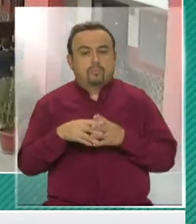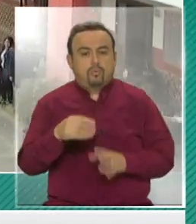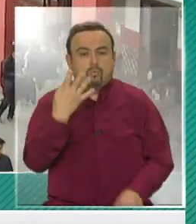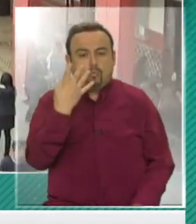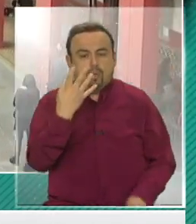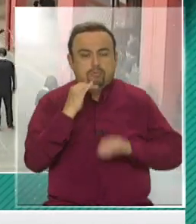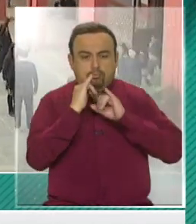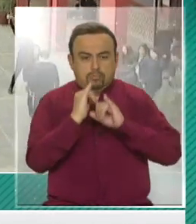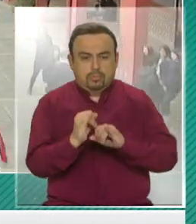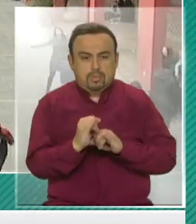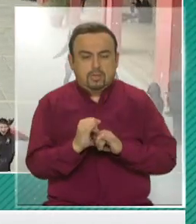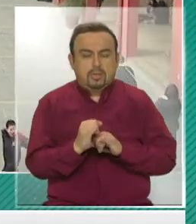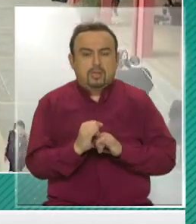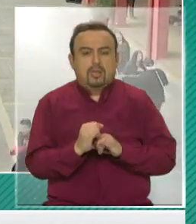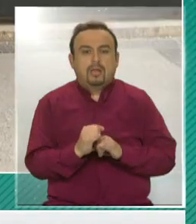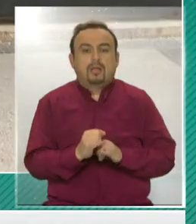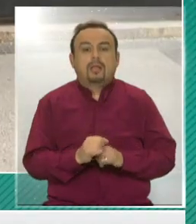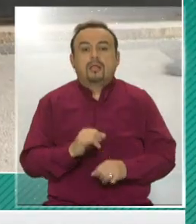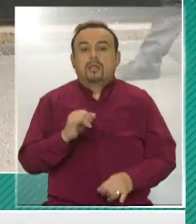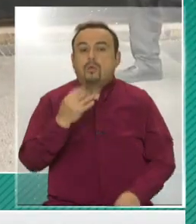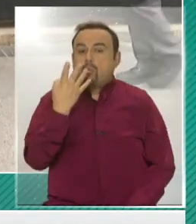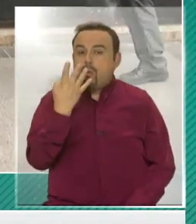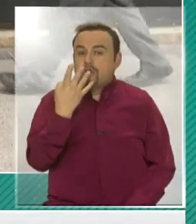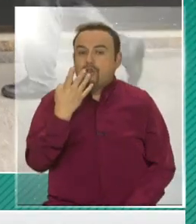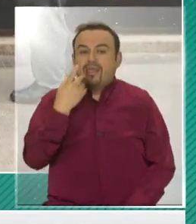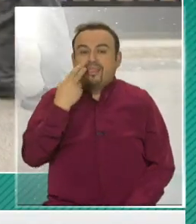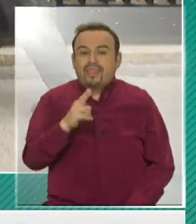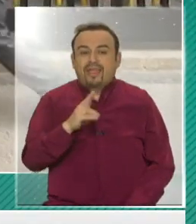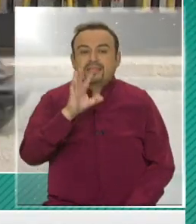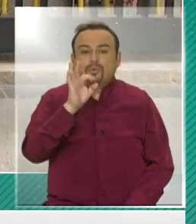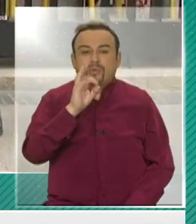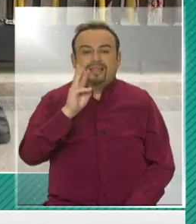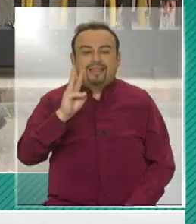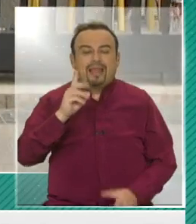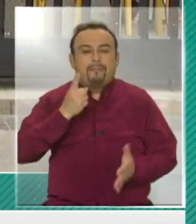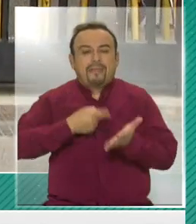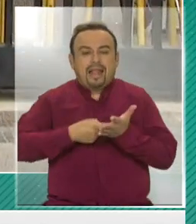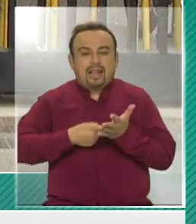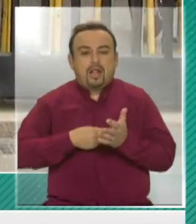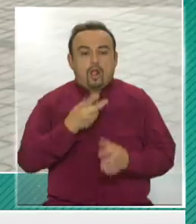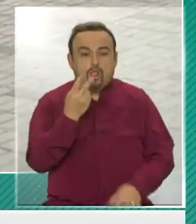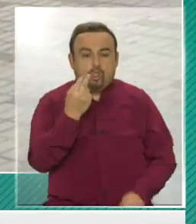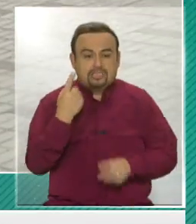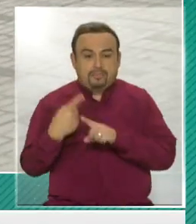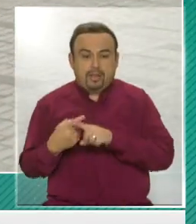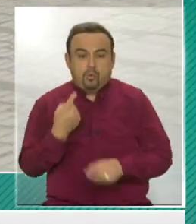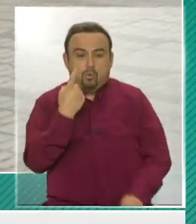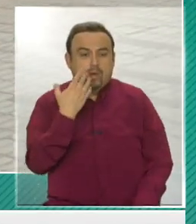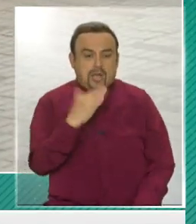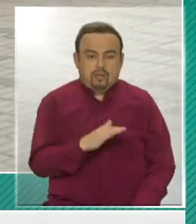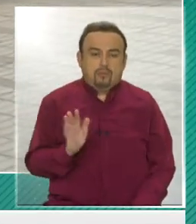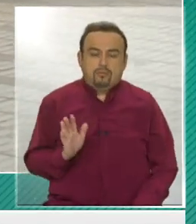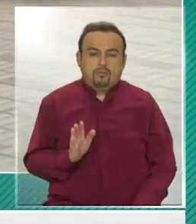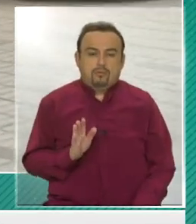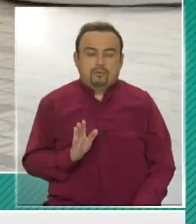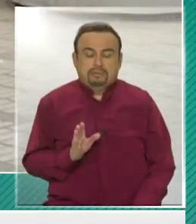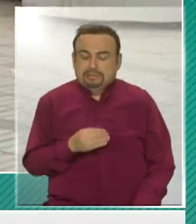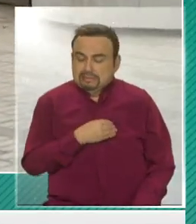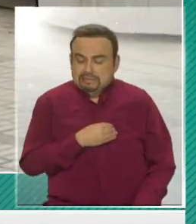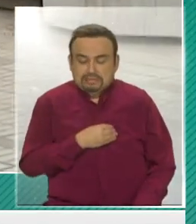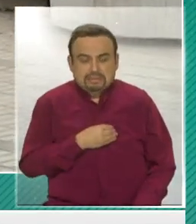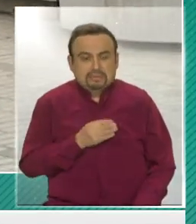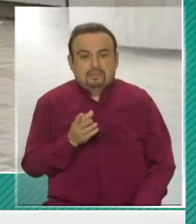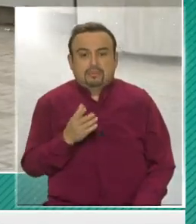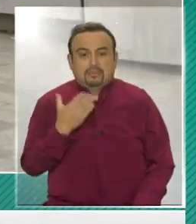44 de 50.000 o sea por cada 12.000 adultos muere un niño sí claro eso es trágico y es